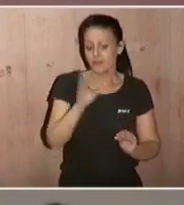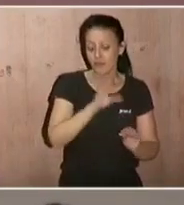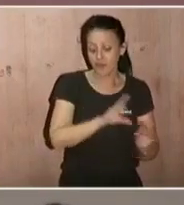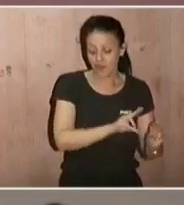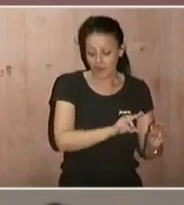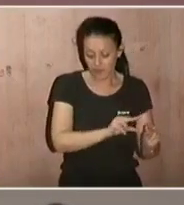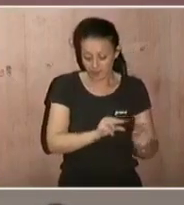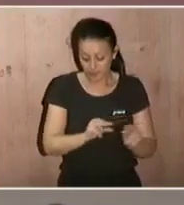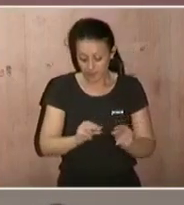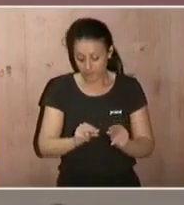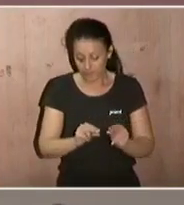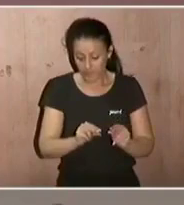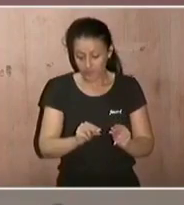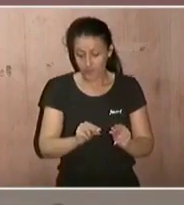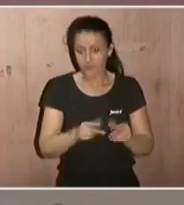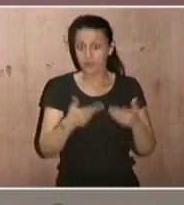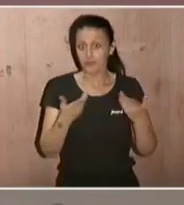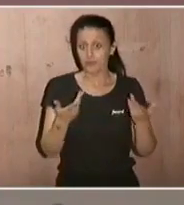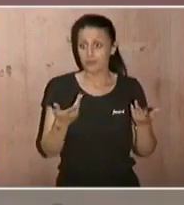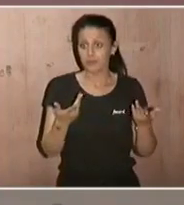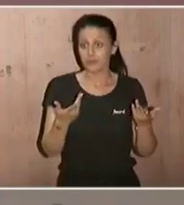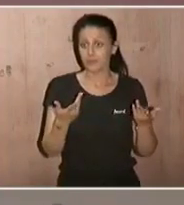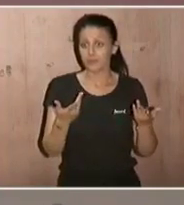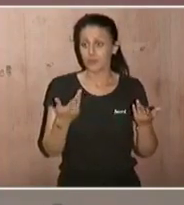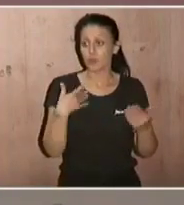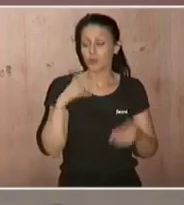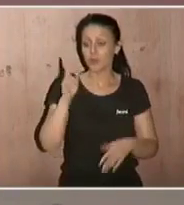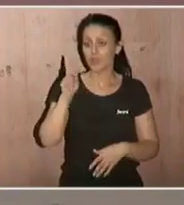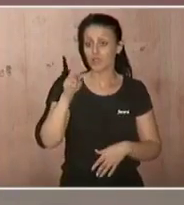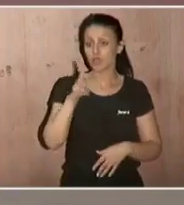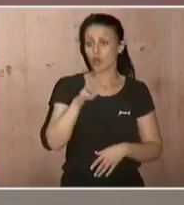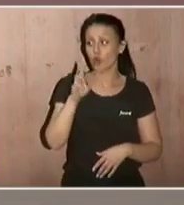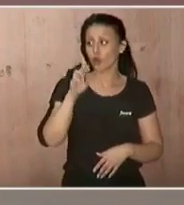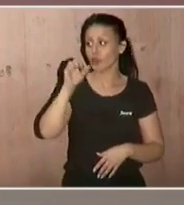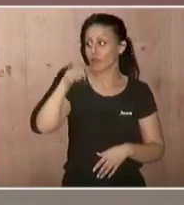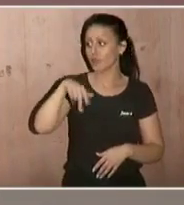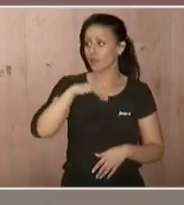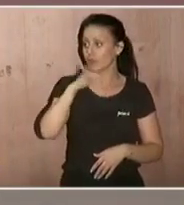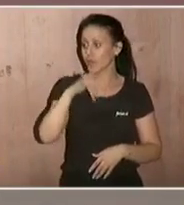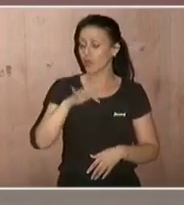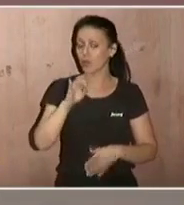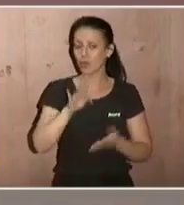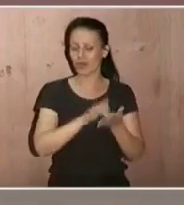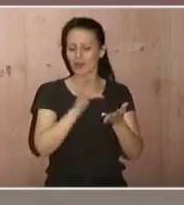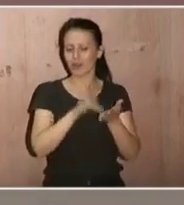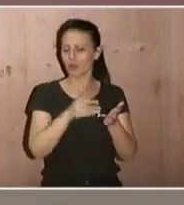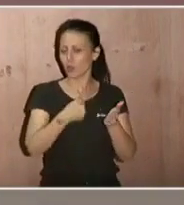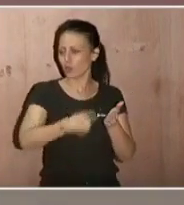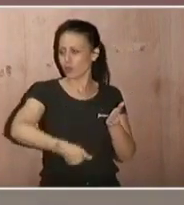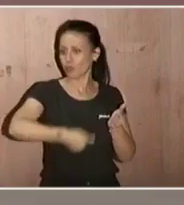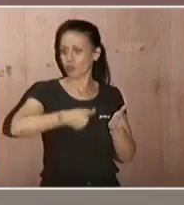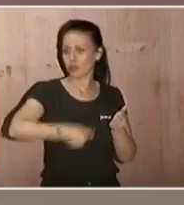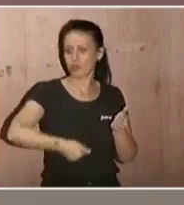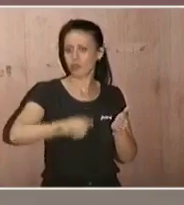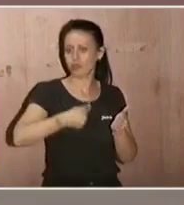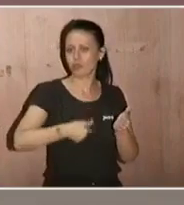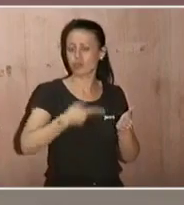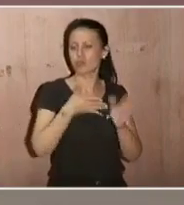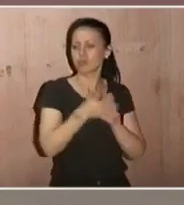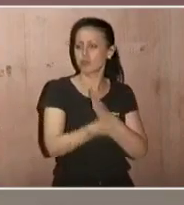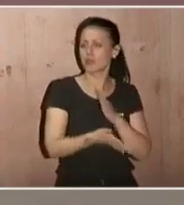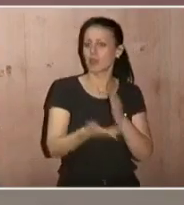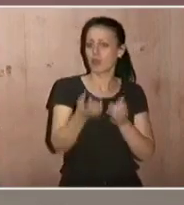como mantuvo mi maestro, el profesor Loreto Martín Retortillo, en un célebre artículo, llegó incluso a mejorar